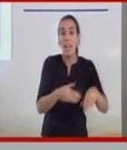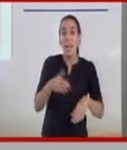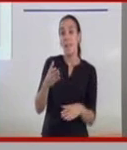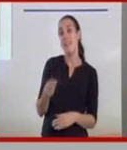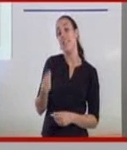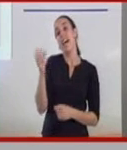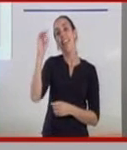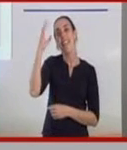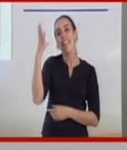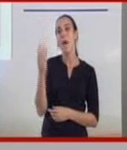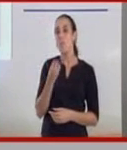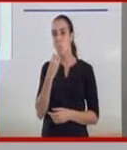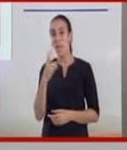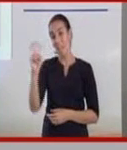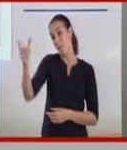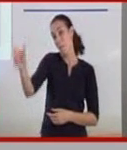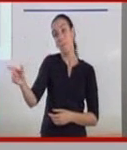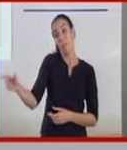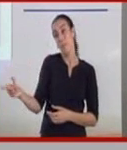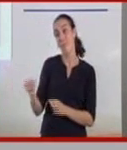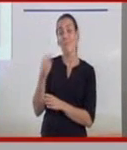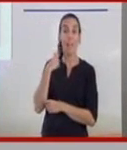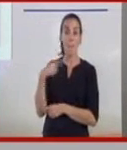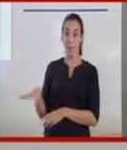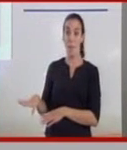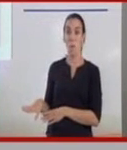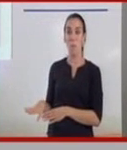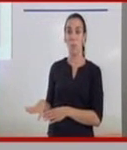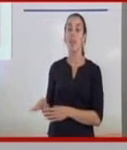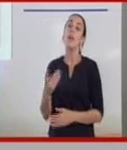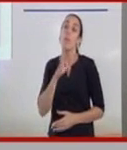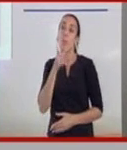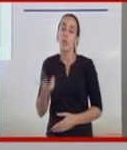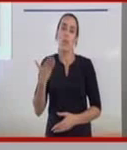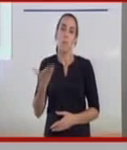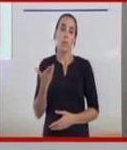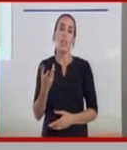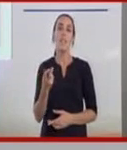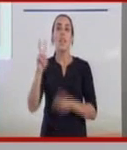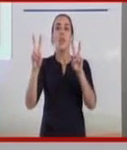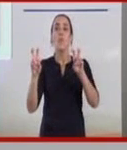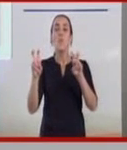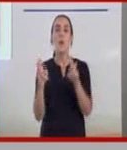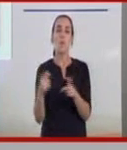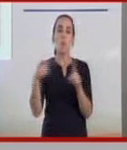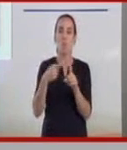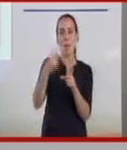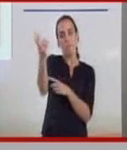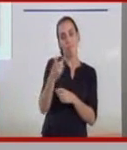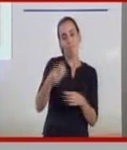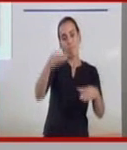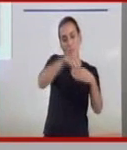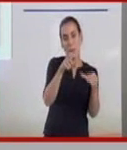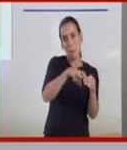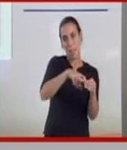frescas de otras personas, y de ahí, pues eso, la importancia de ir contando con nuevos usuarios y demás. Y luego ya por último,